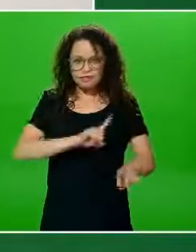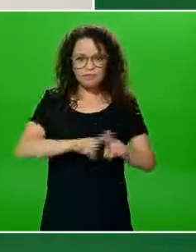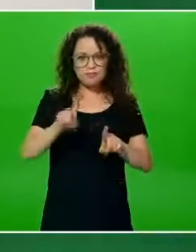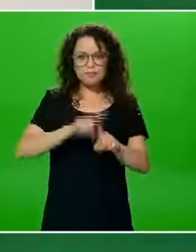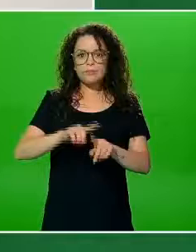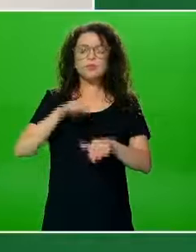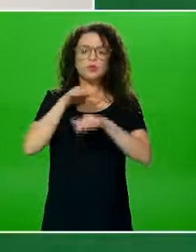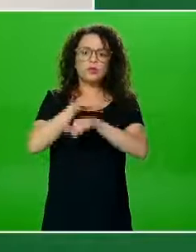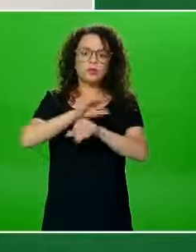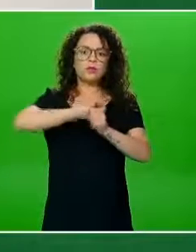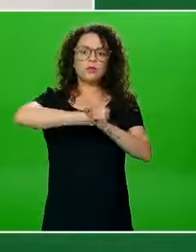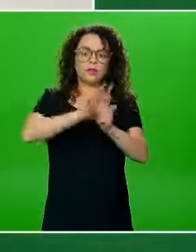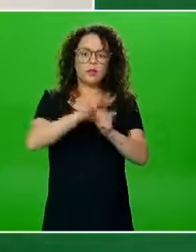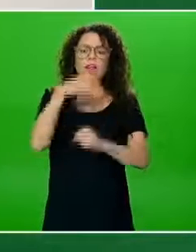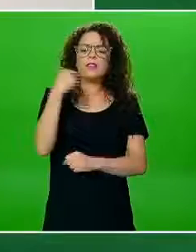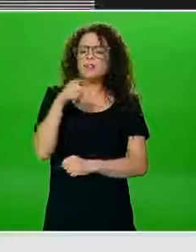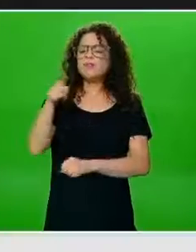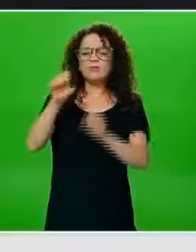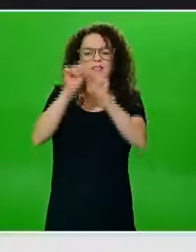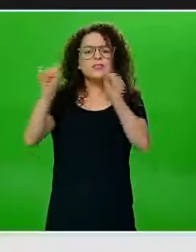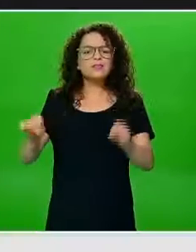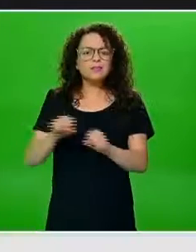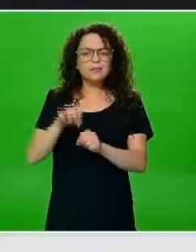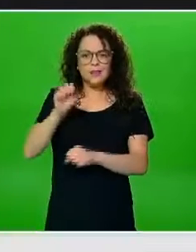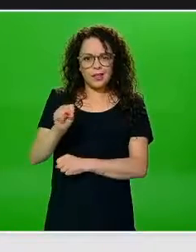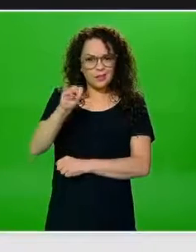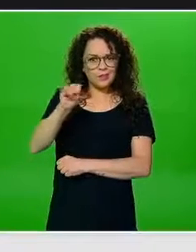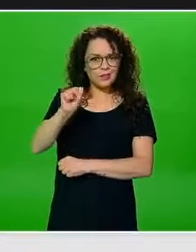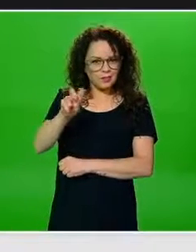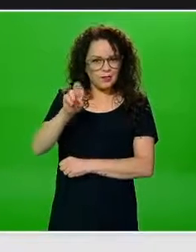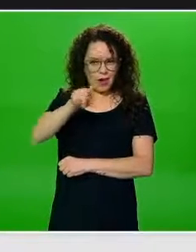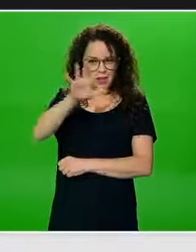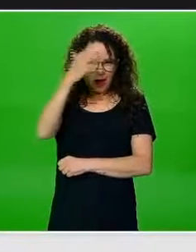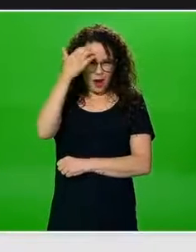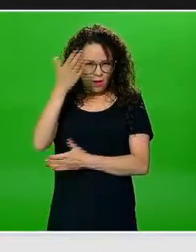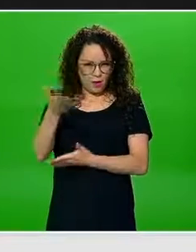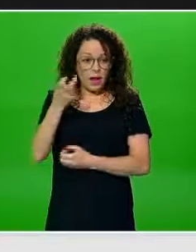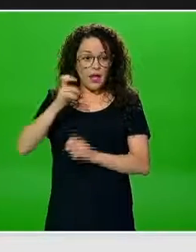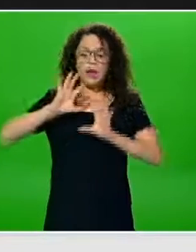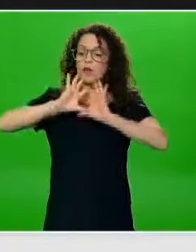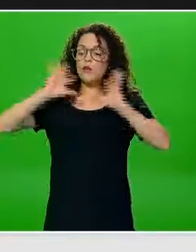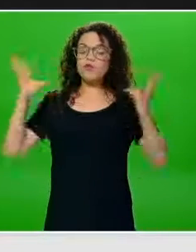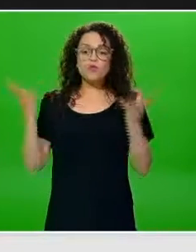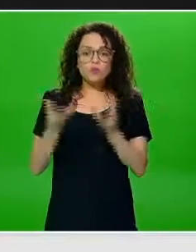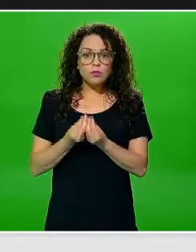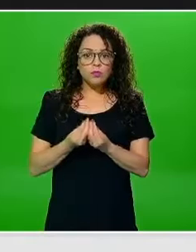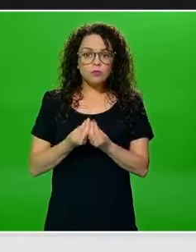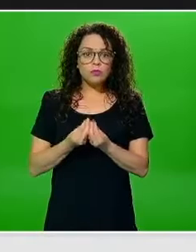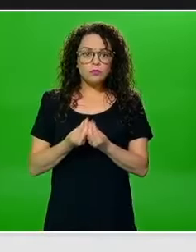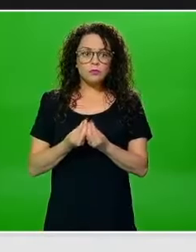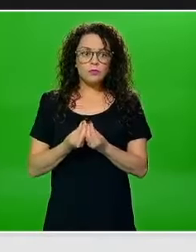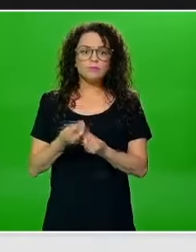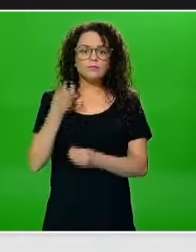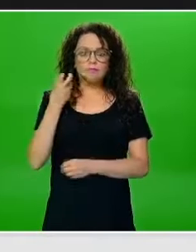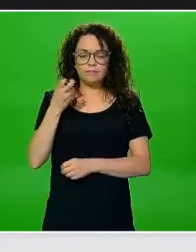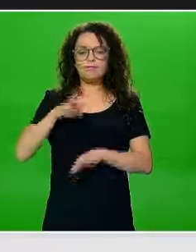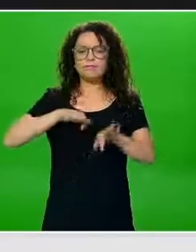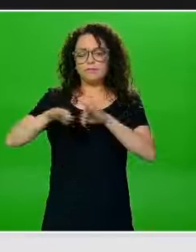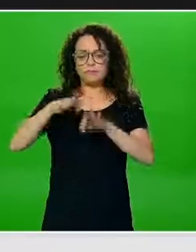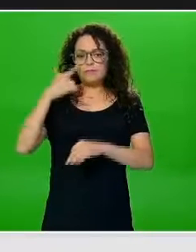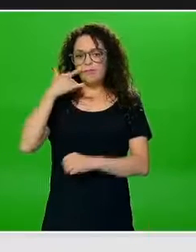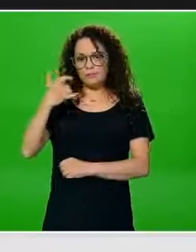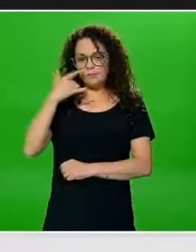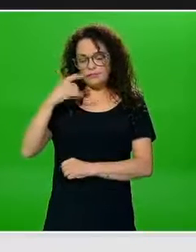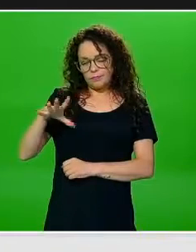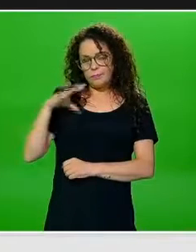COVID, conocido como SISBER. Entonces, hacemos en conjunto esta valoración. Obviamente que también